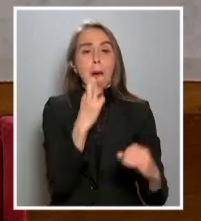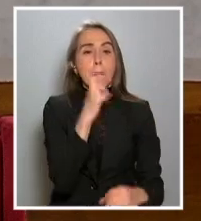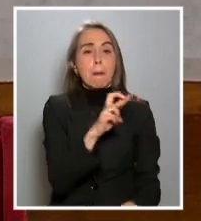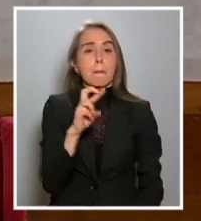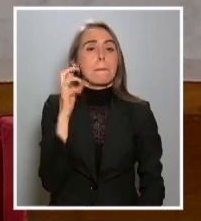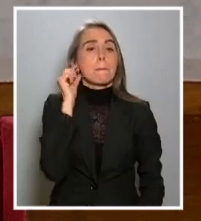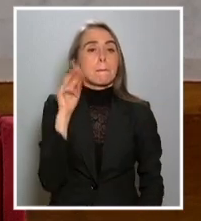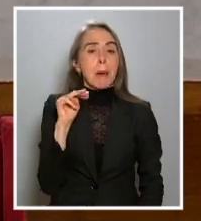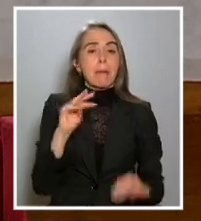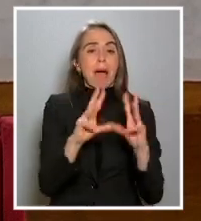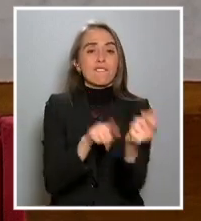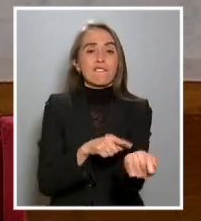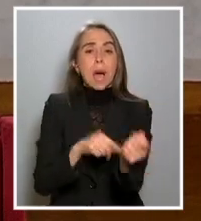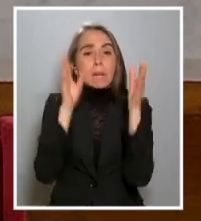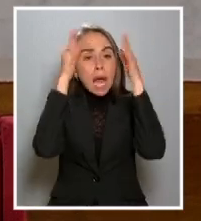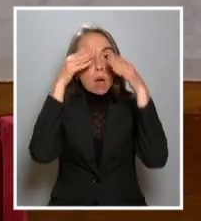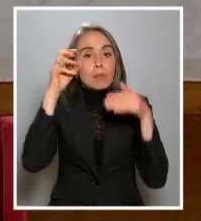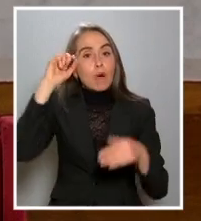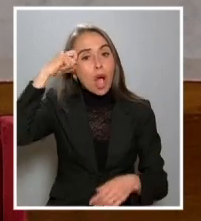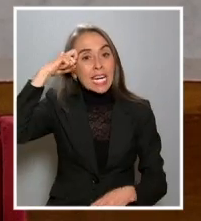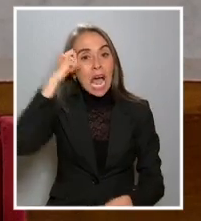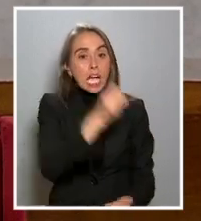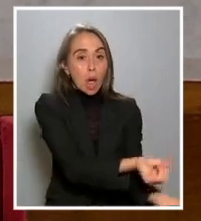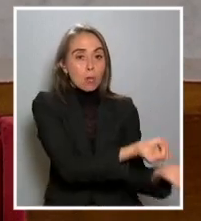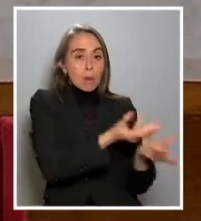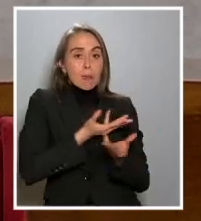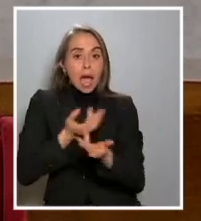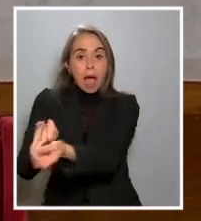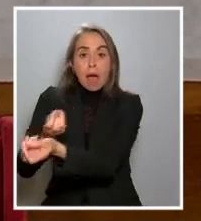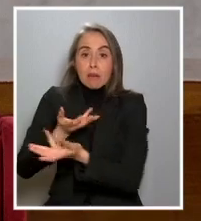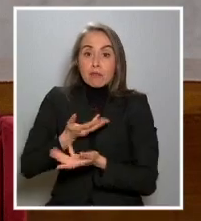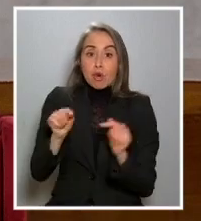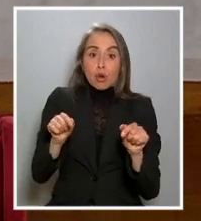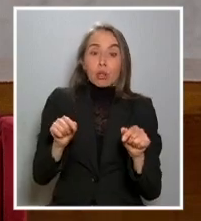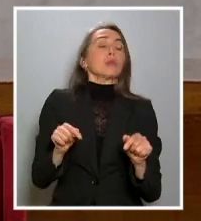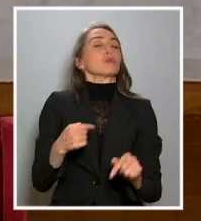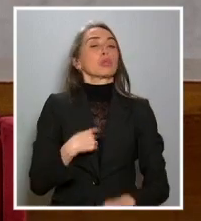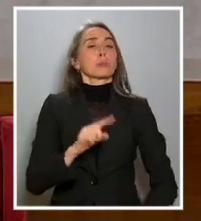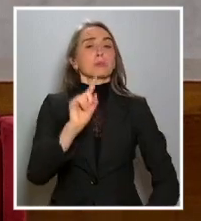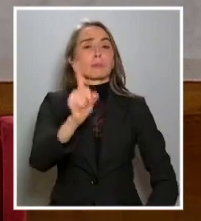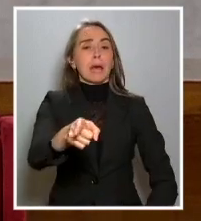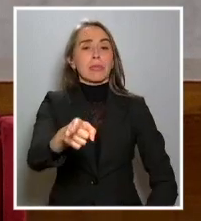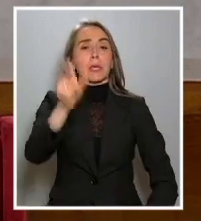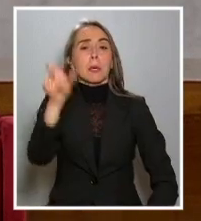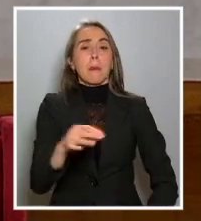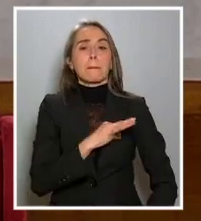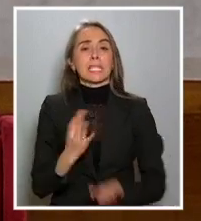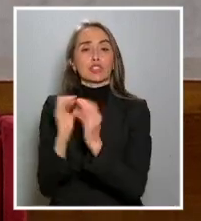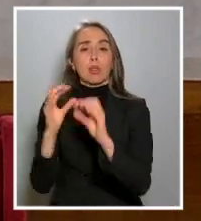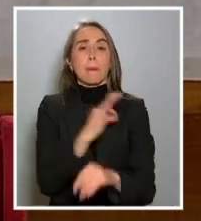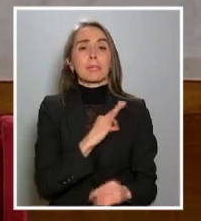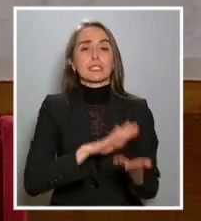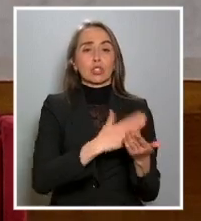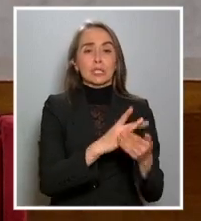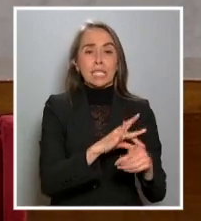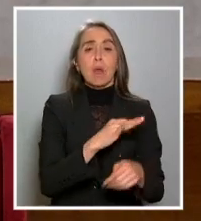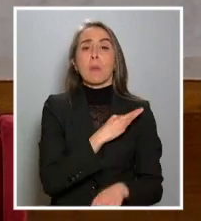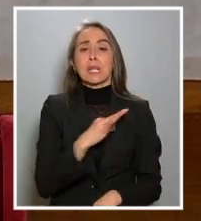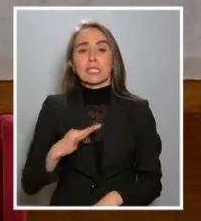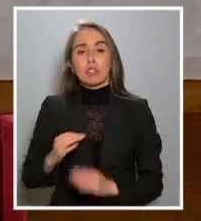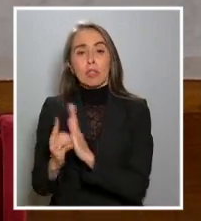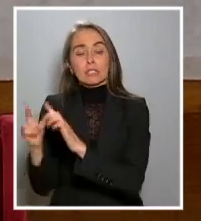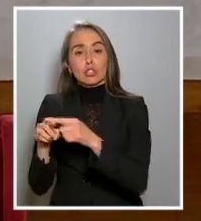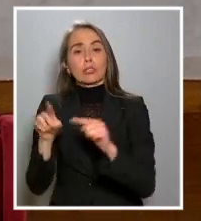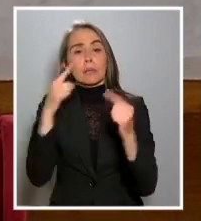de Familiares de Autismo en Rancagua. Por eso, he mandatado a los ministros de Educación, Salud y Desarrollo Social